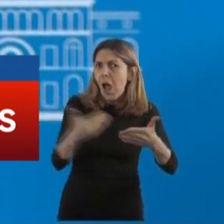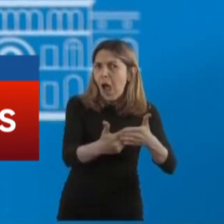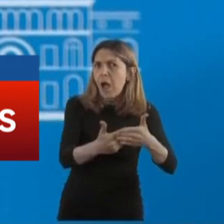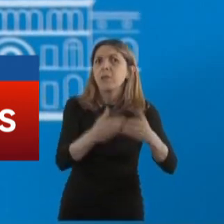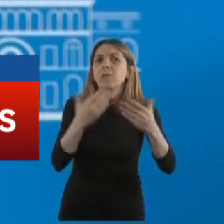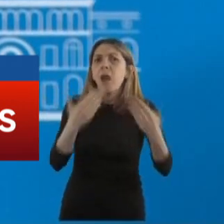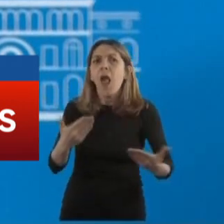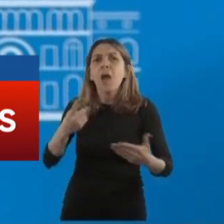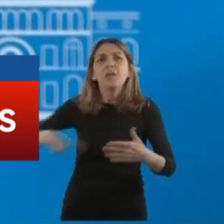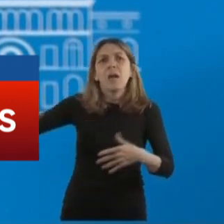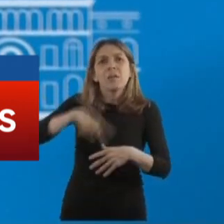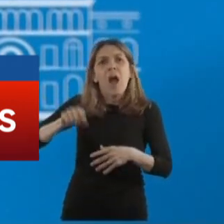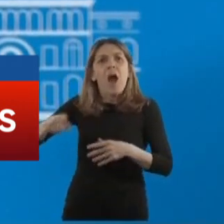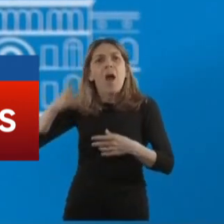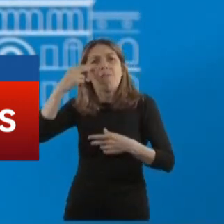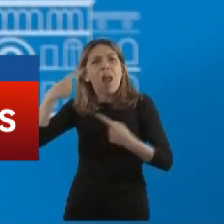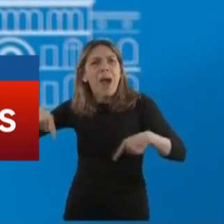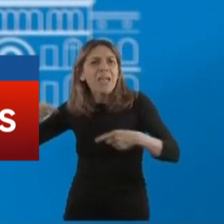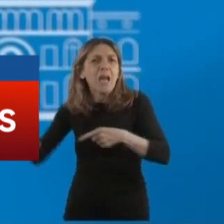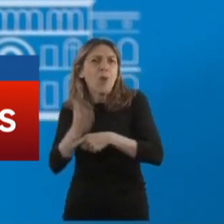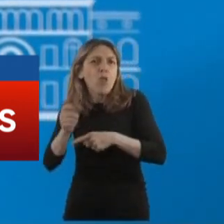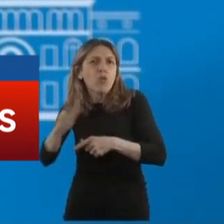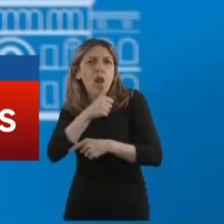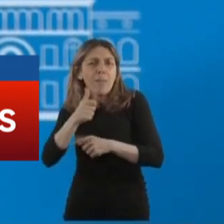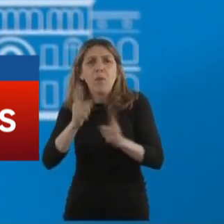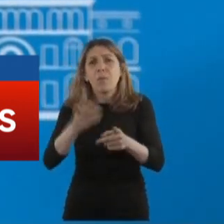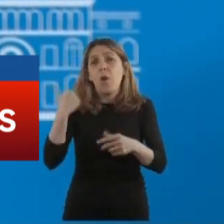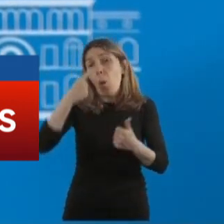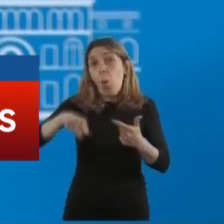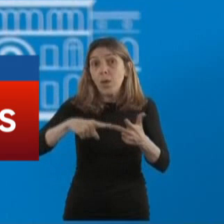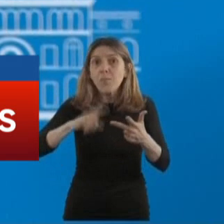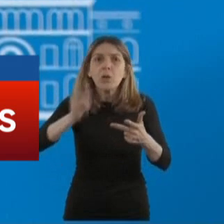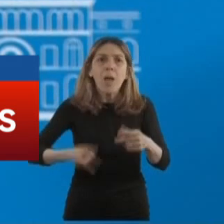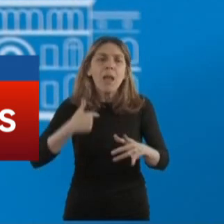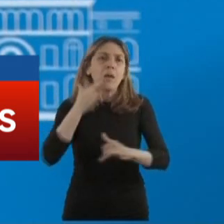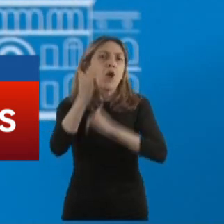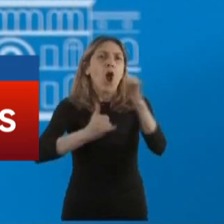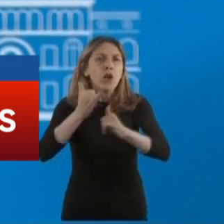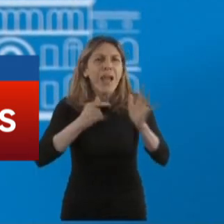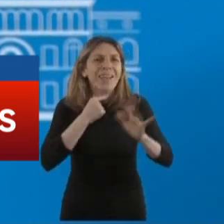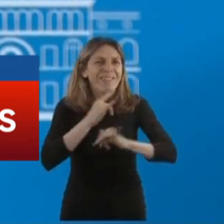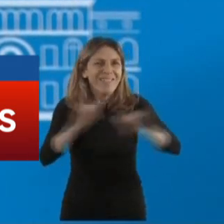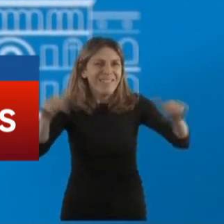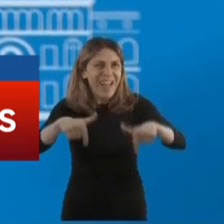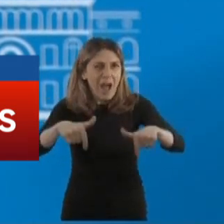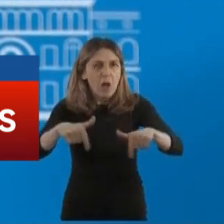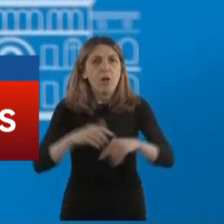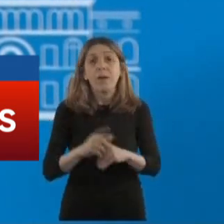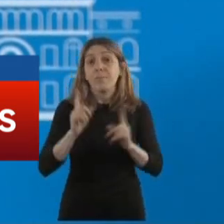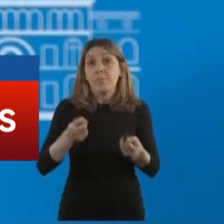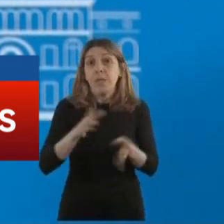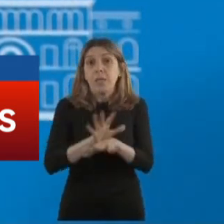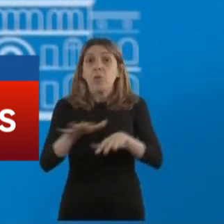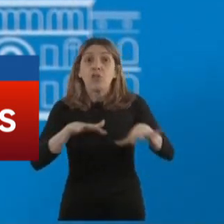industria farmacéutica y ha sido mencionado en esta mesa. Y por último, también contarles que en este